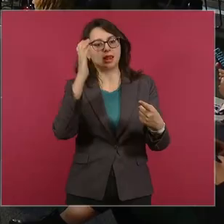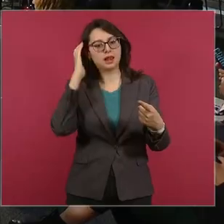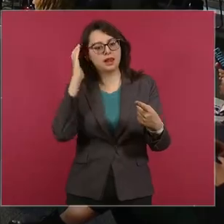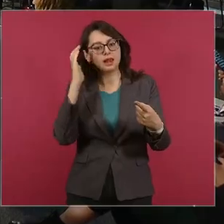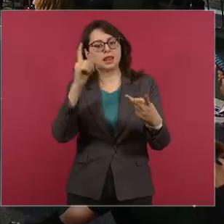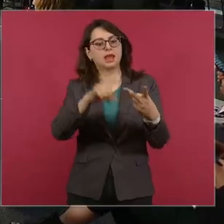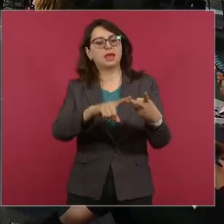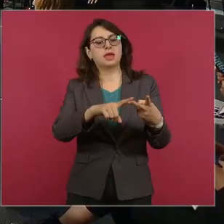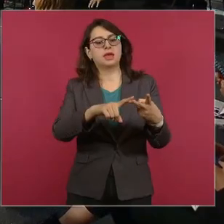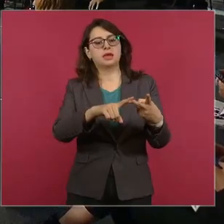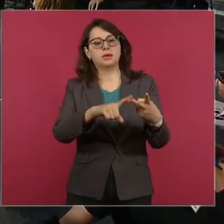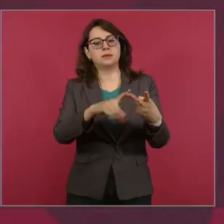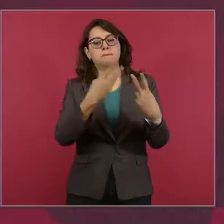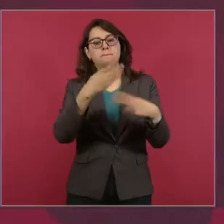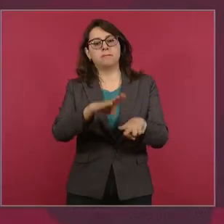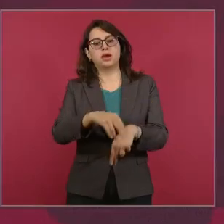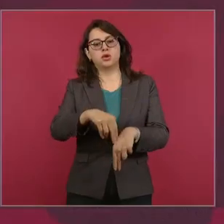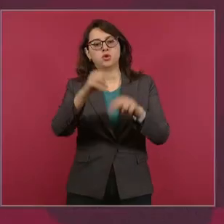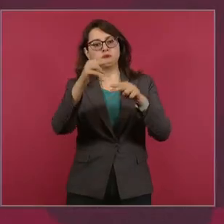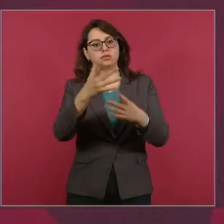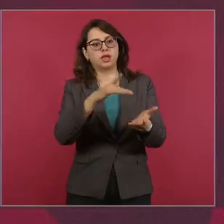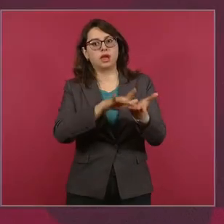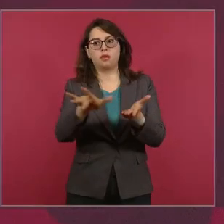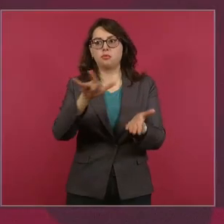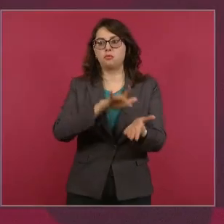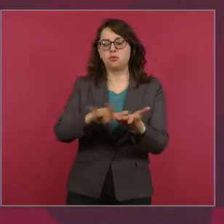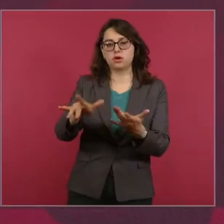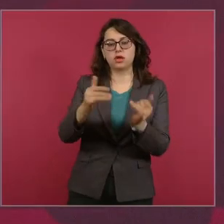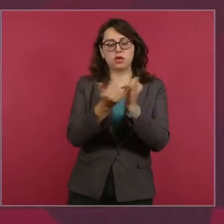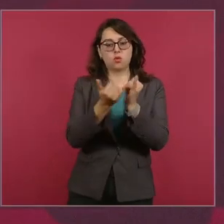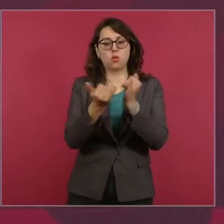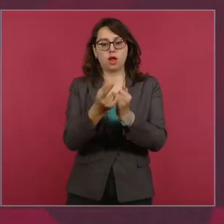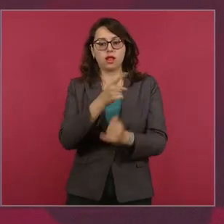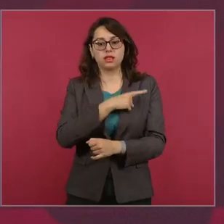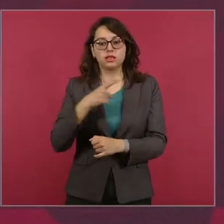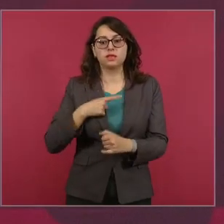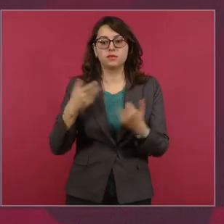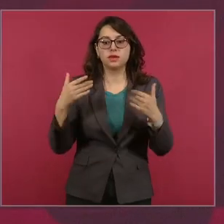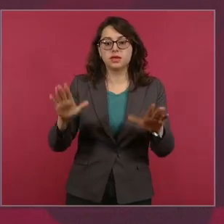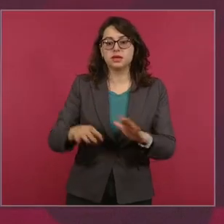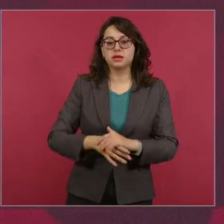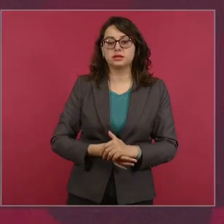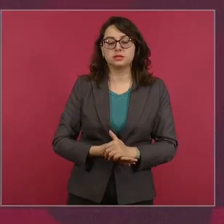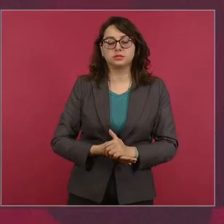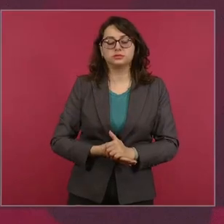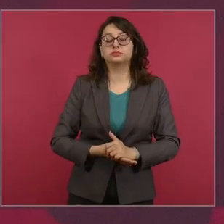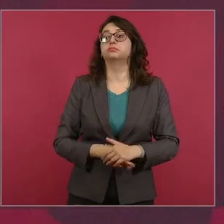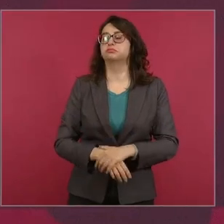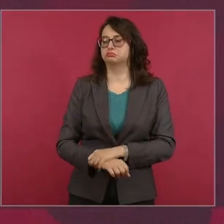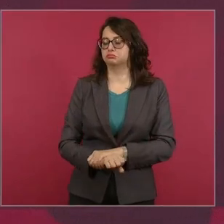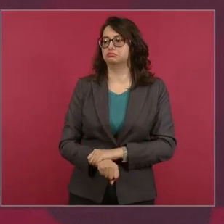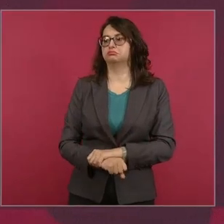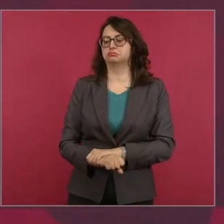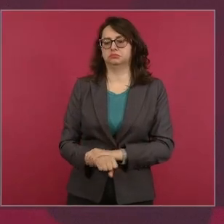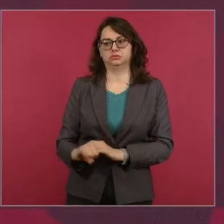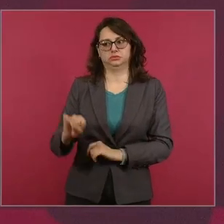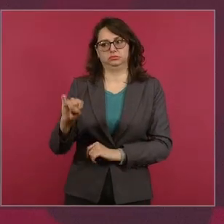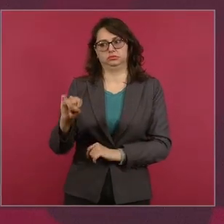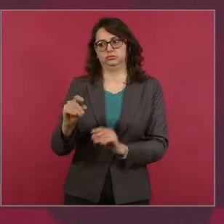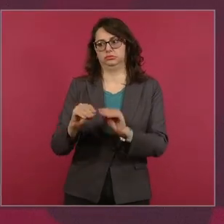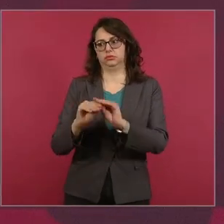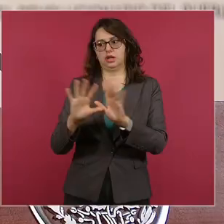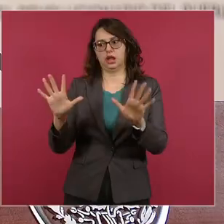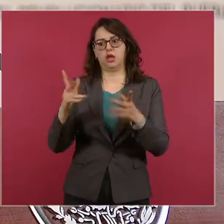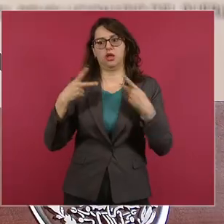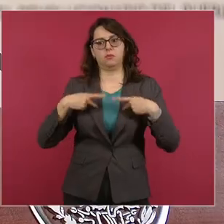hablaba del chef es que no se sabe mucho pero me estaban comentando que